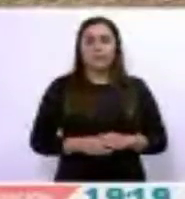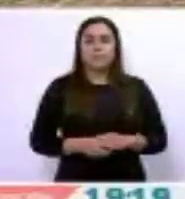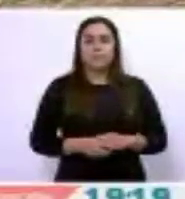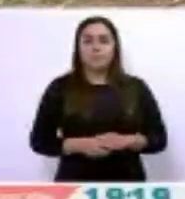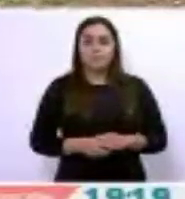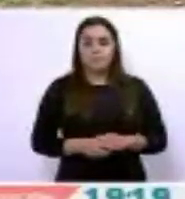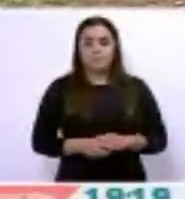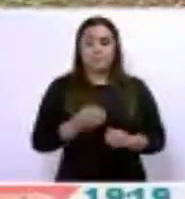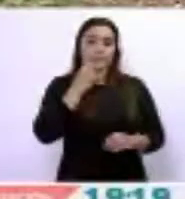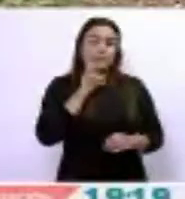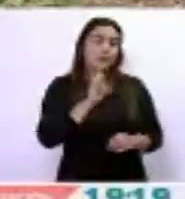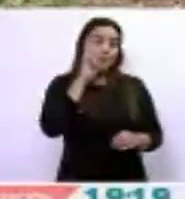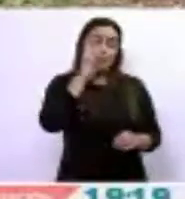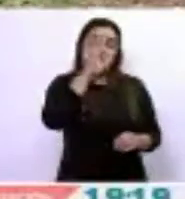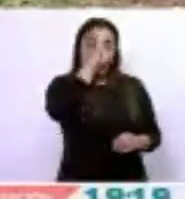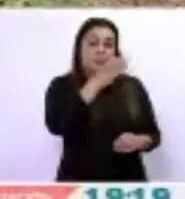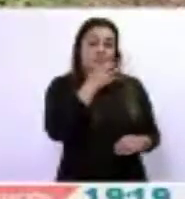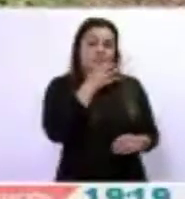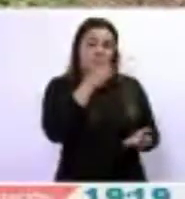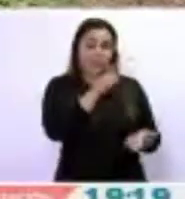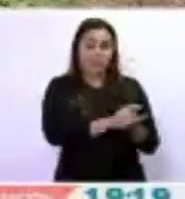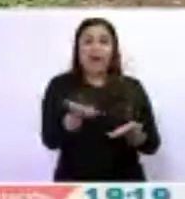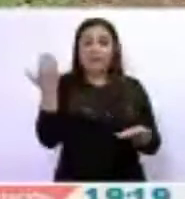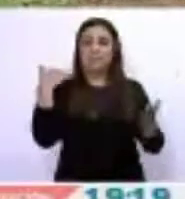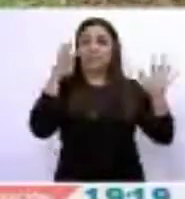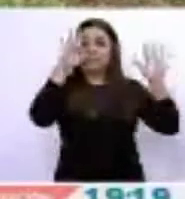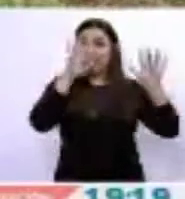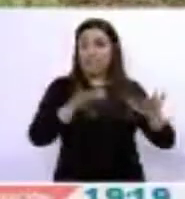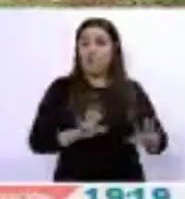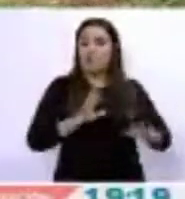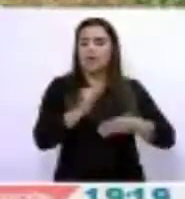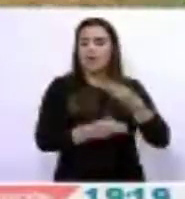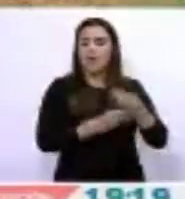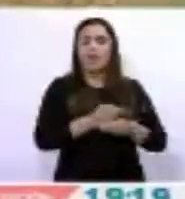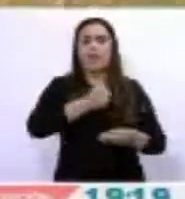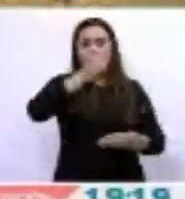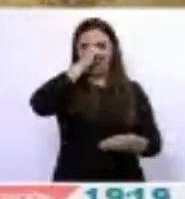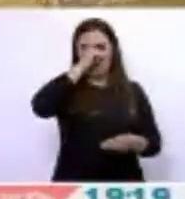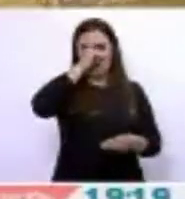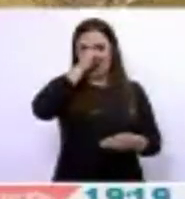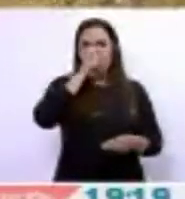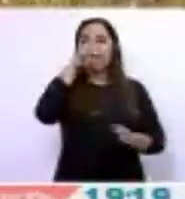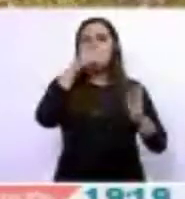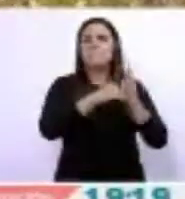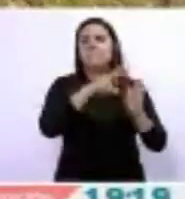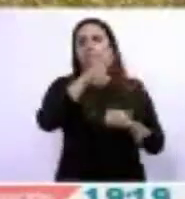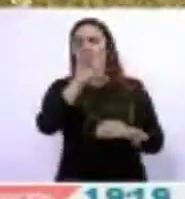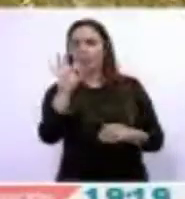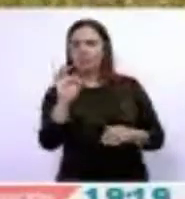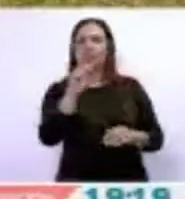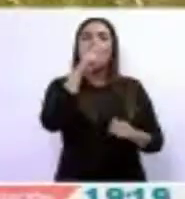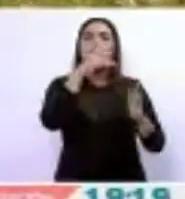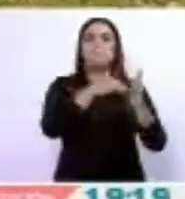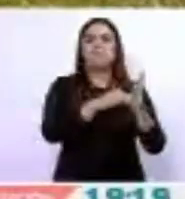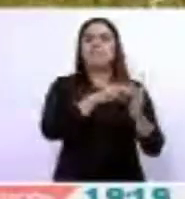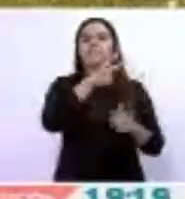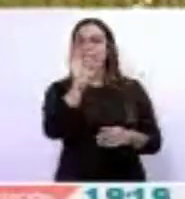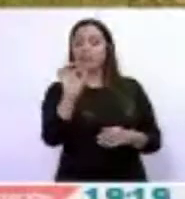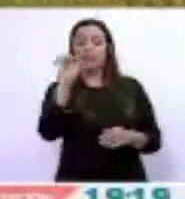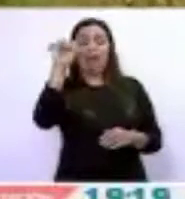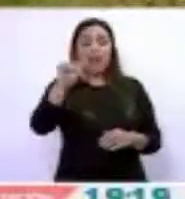Bueno, Juan Pedro, buenas tardes de nuevo. Hay que decir que nevó ayer, pero lo hizo en Piornal a 1.200, 1.300 metros de altitud. Aquí